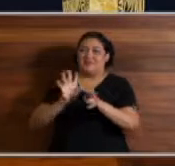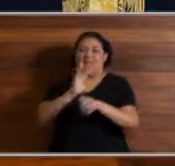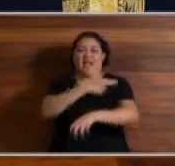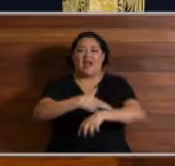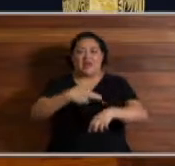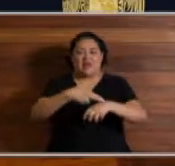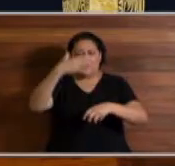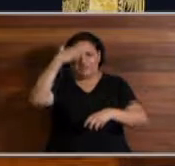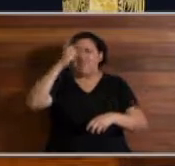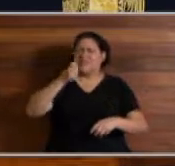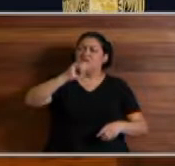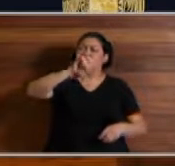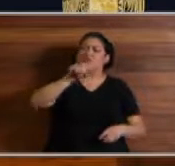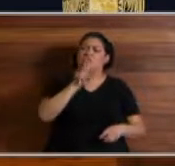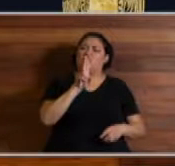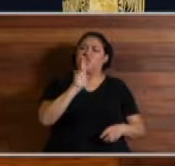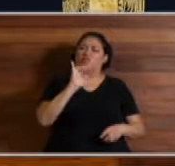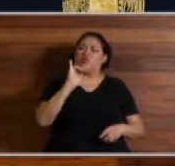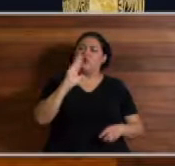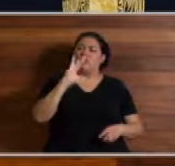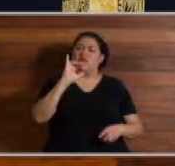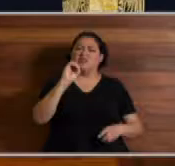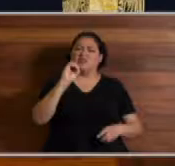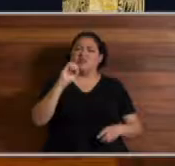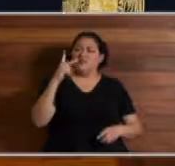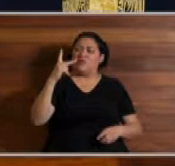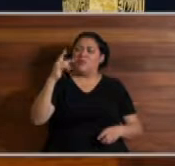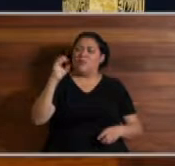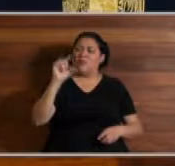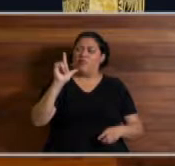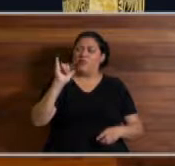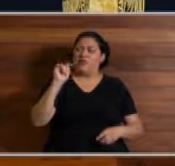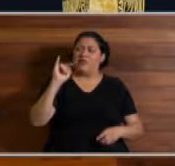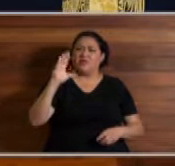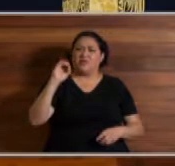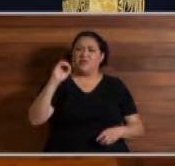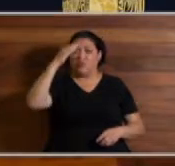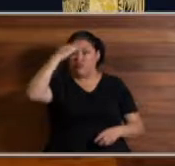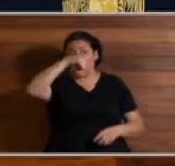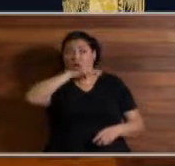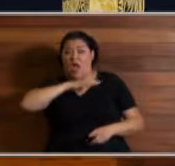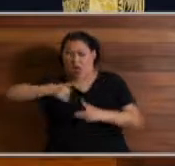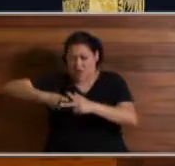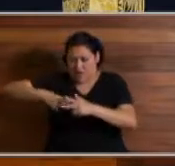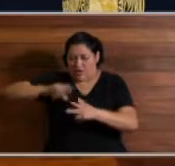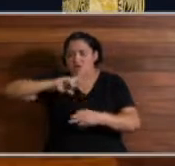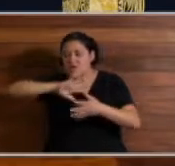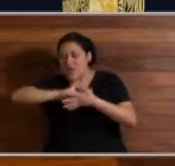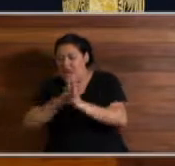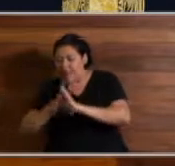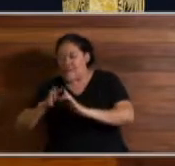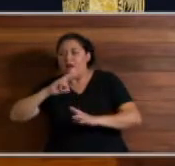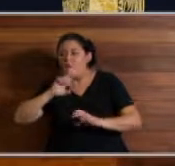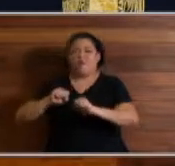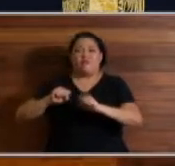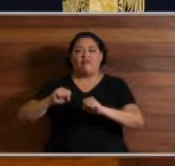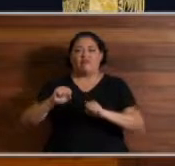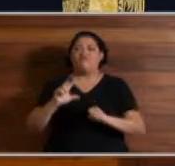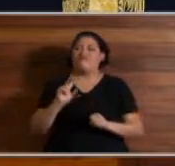de juicio político, no hay lo que se llama un algoritmo político. Es que nadie